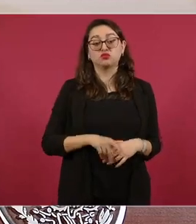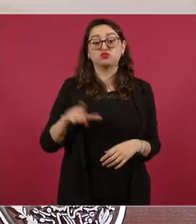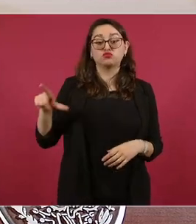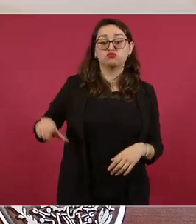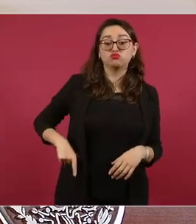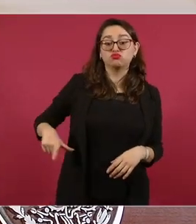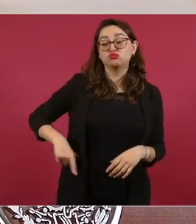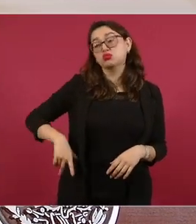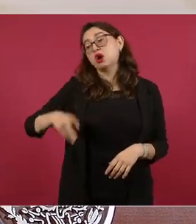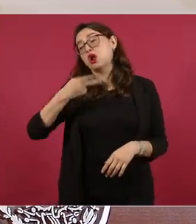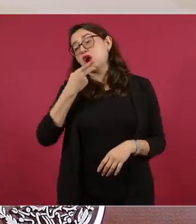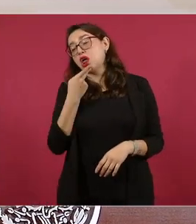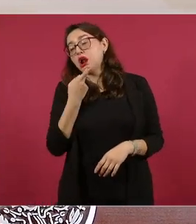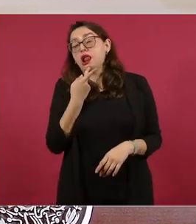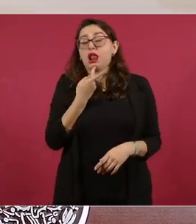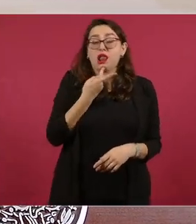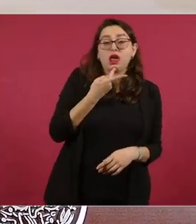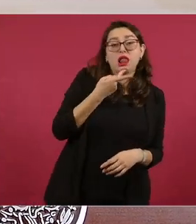pero